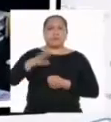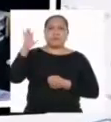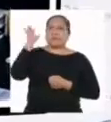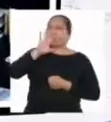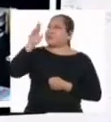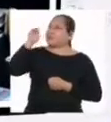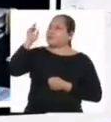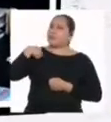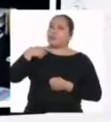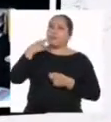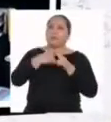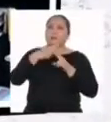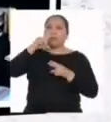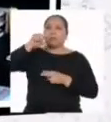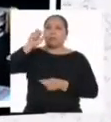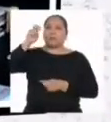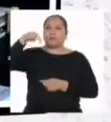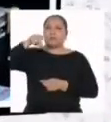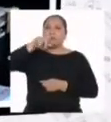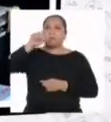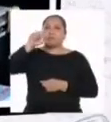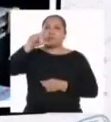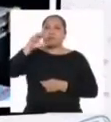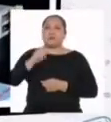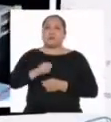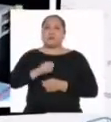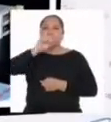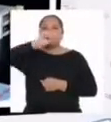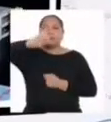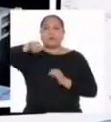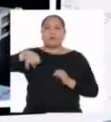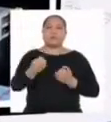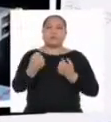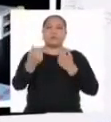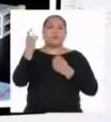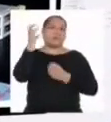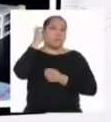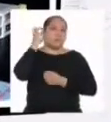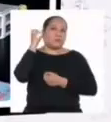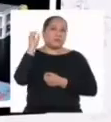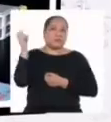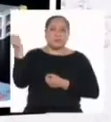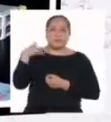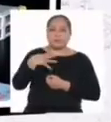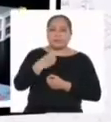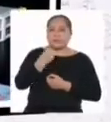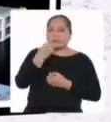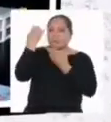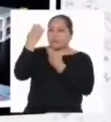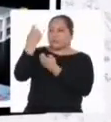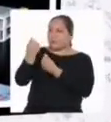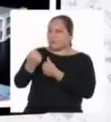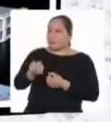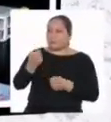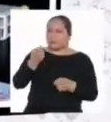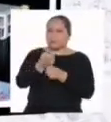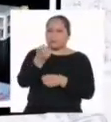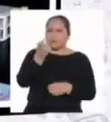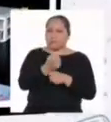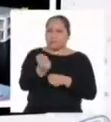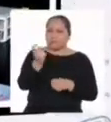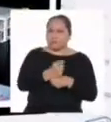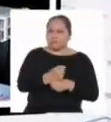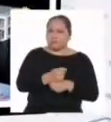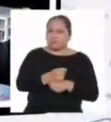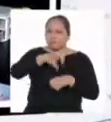Hola profesora, soy Gonzalo, de San Juan de Miraflores. Usted mencionó que hay actividades económicas que se ven afectadas por la minería